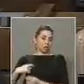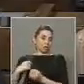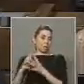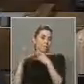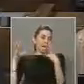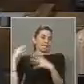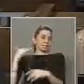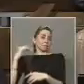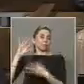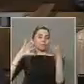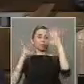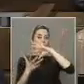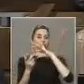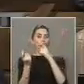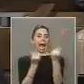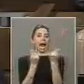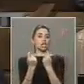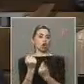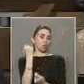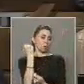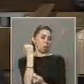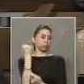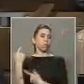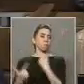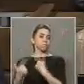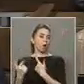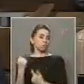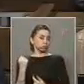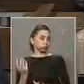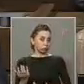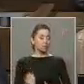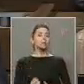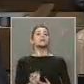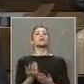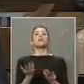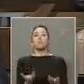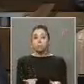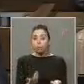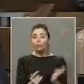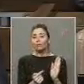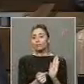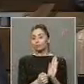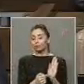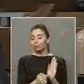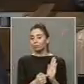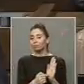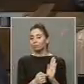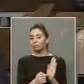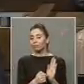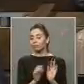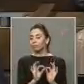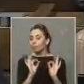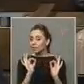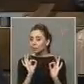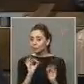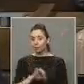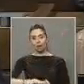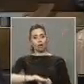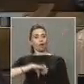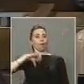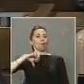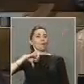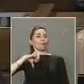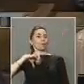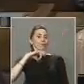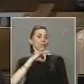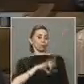grande del mundo desde el de vista económico y político. Y esto debe ser motivo de especial orgullo para